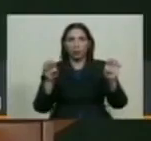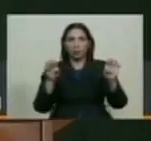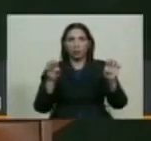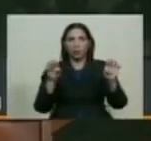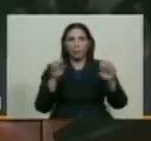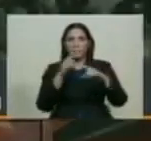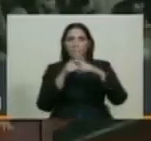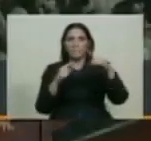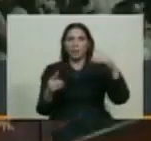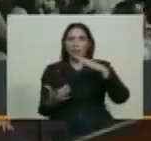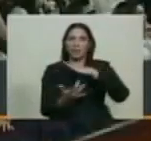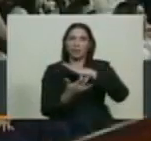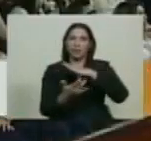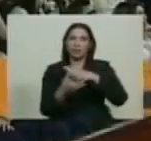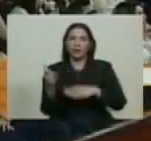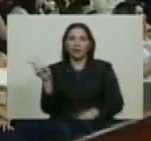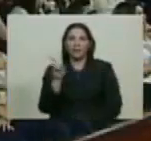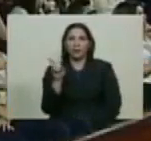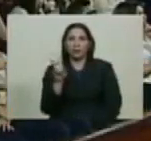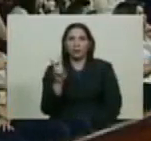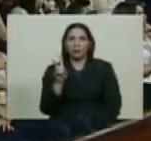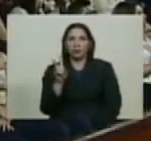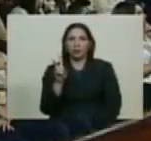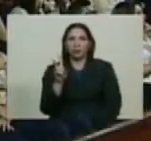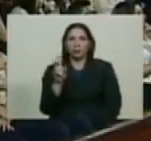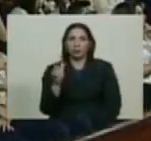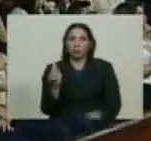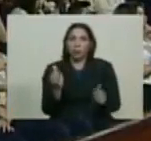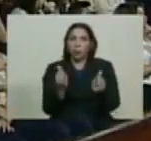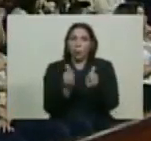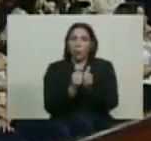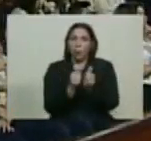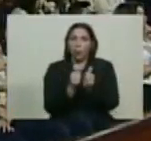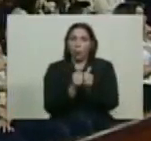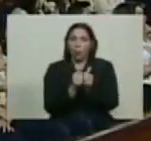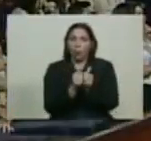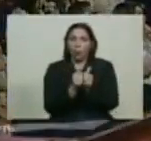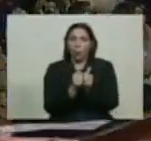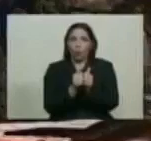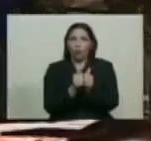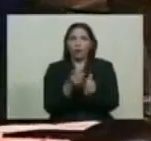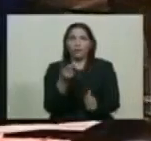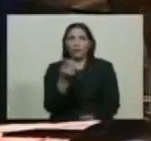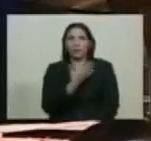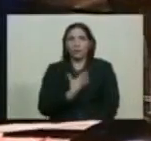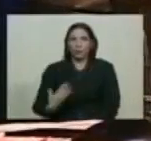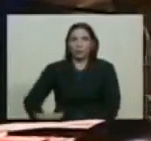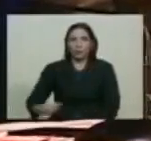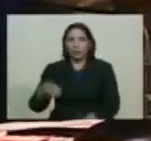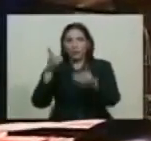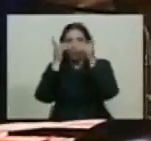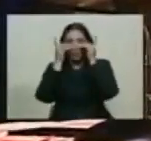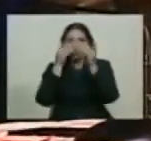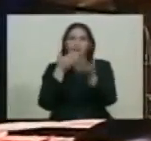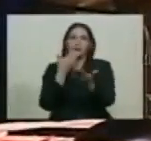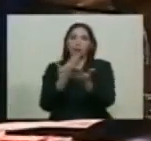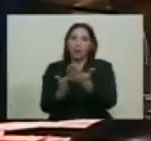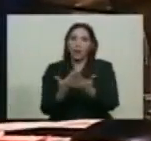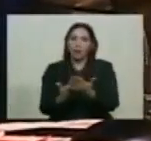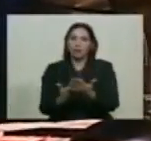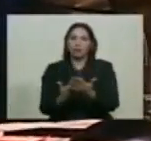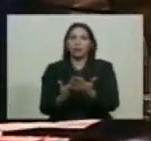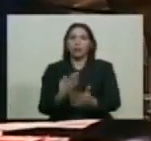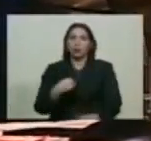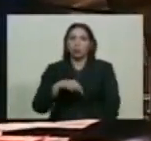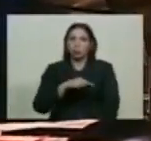técnica venezolana. Compañera vicepresidenta Delcy Rodríguez, gracias por estar con nosotros y